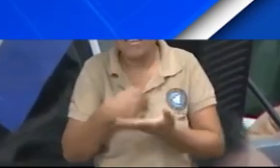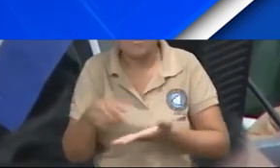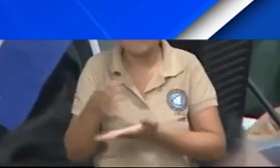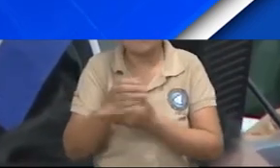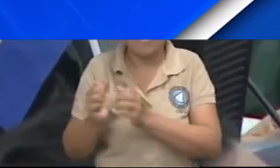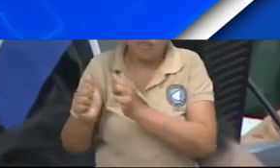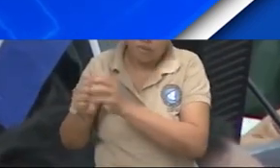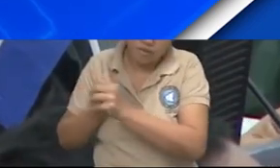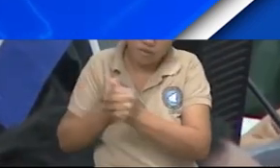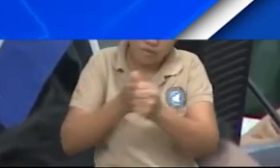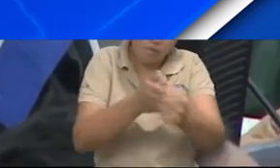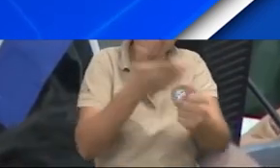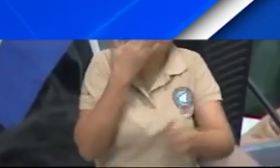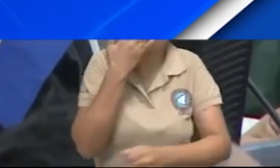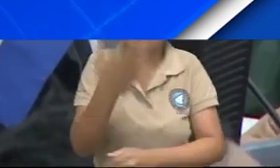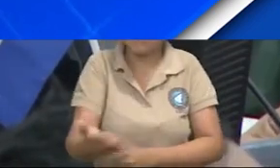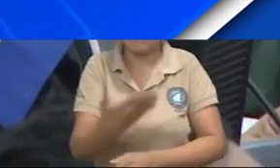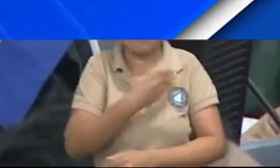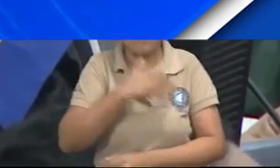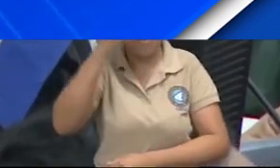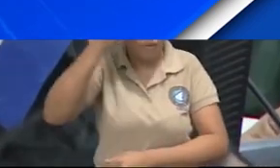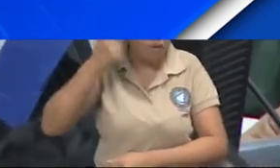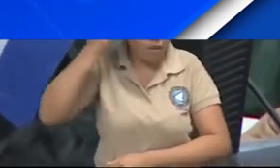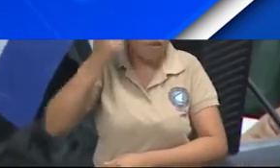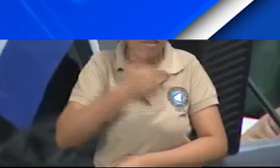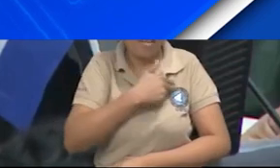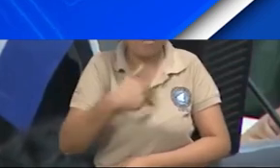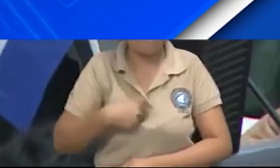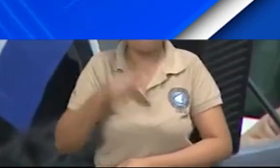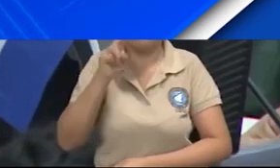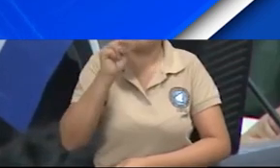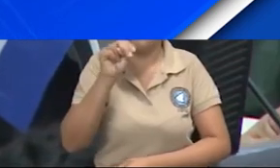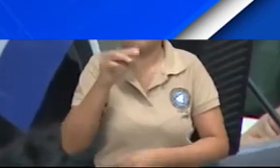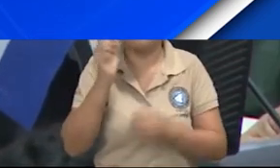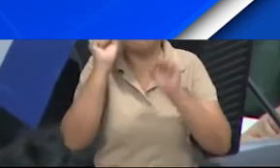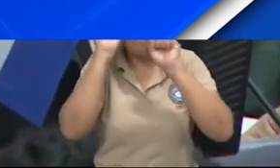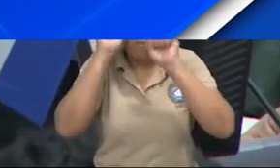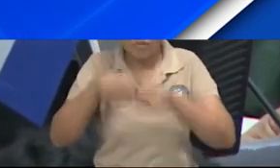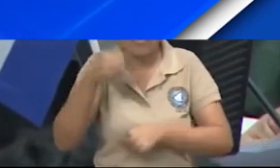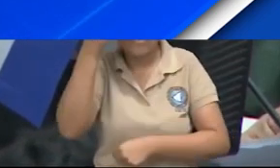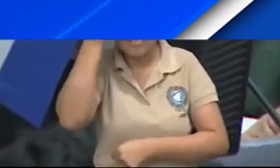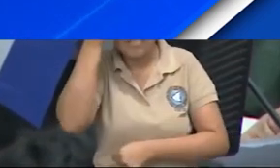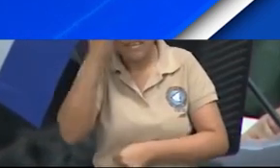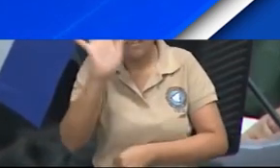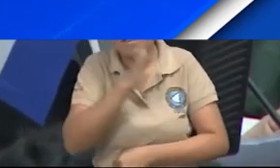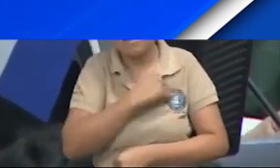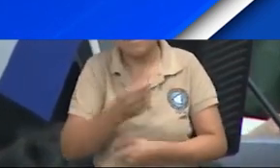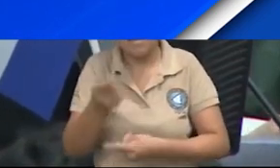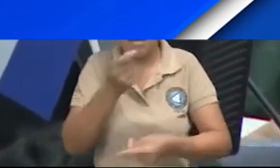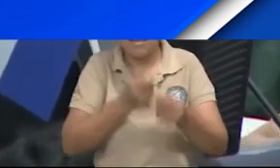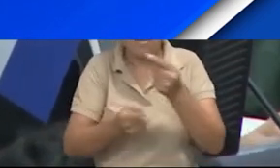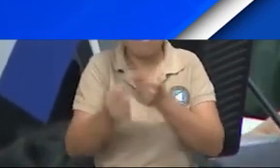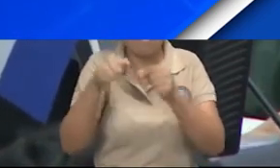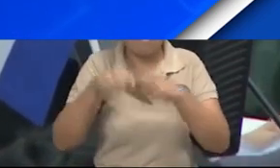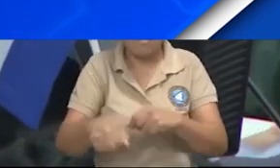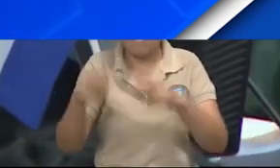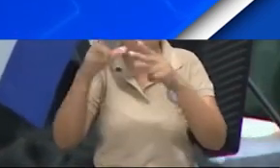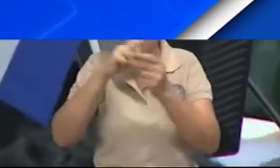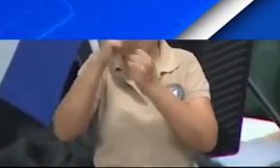acompañamiento de nuestro buen gobierno de Reconstrucción y Unidad Nacional, hemos sabido dinamizar la economía de nuestro